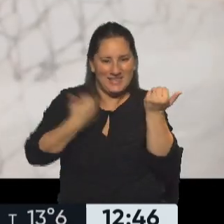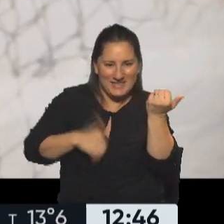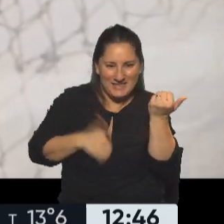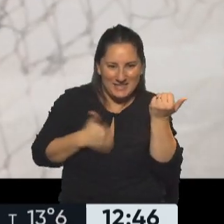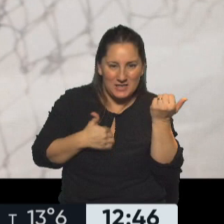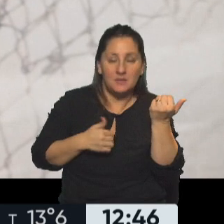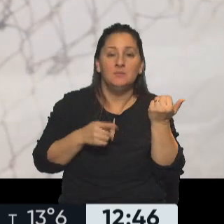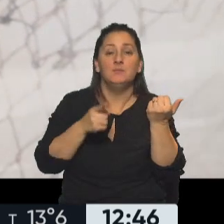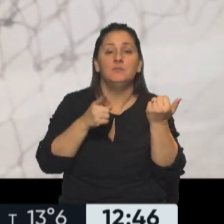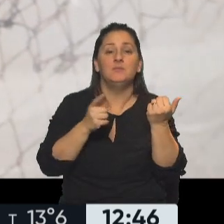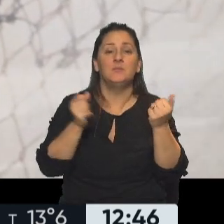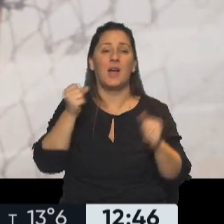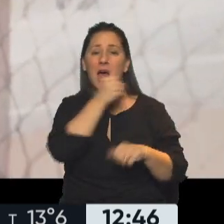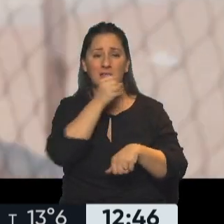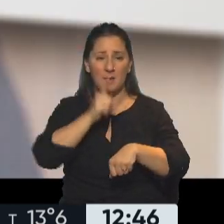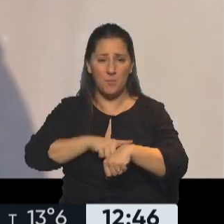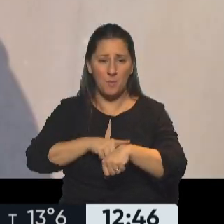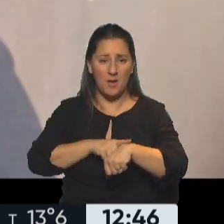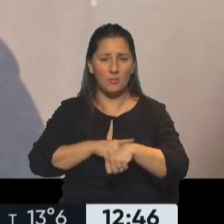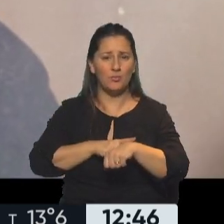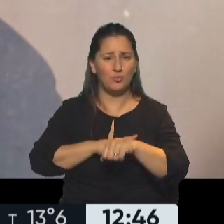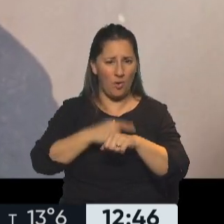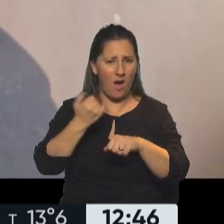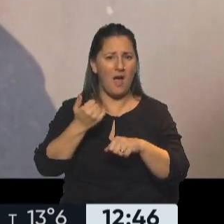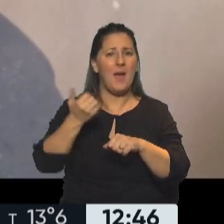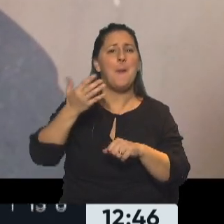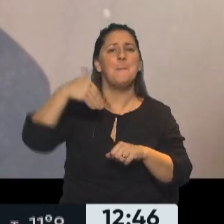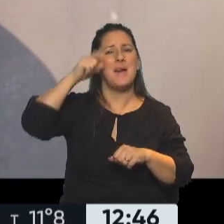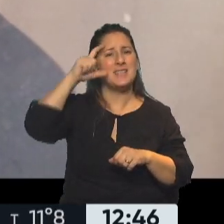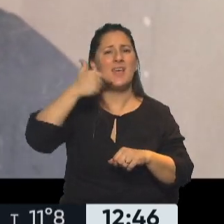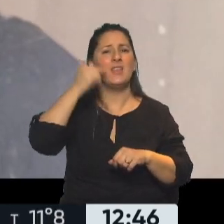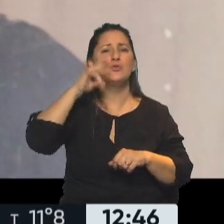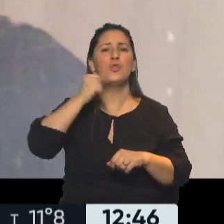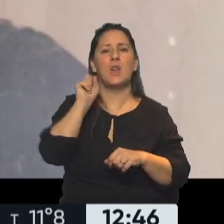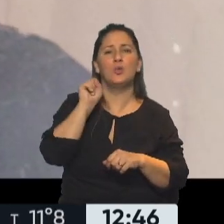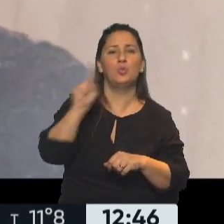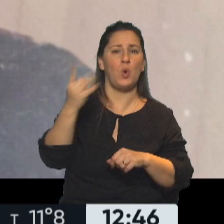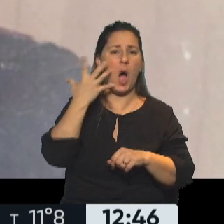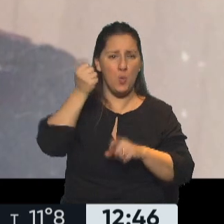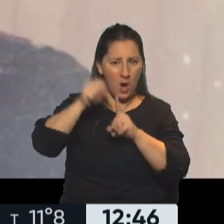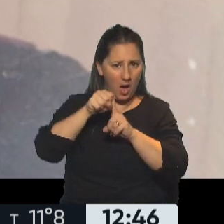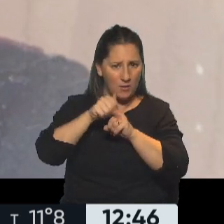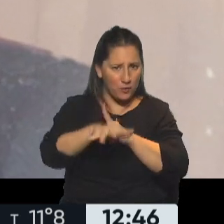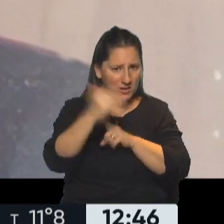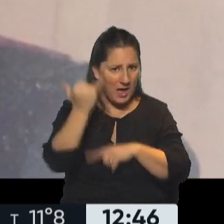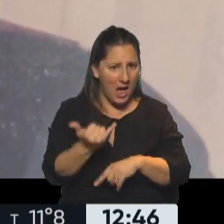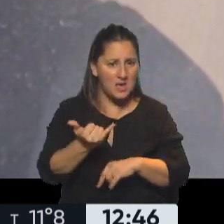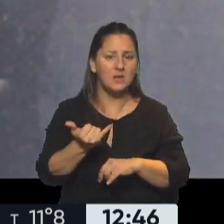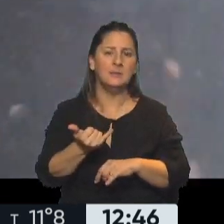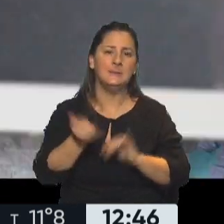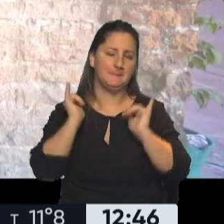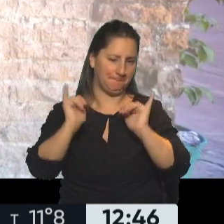Y bueno. Llegás a cantar y ¿cuánto influye ser la nieta de Mercedes Sosa a esta cantora? Yo supongo que